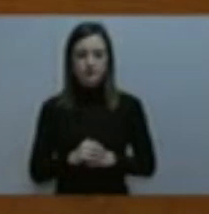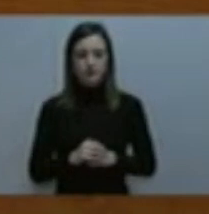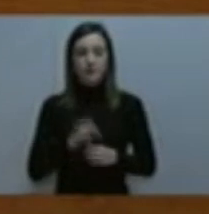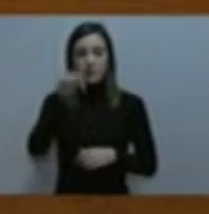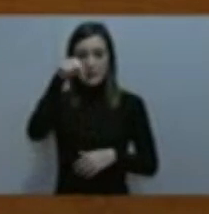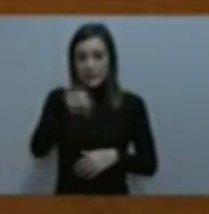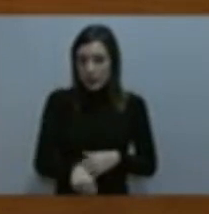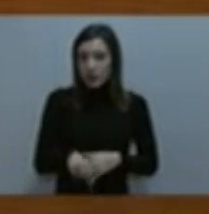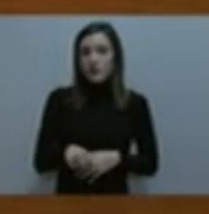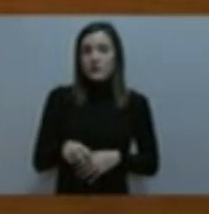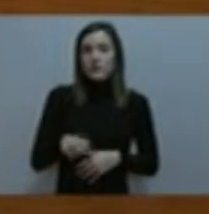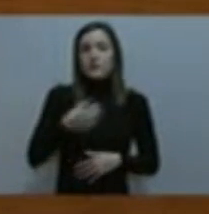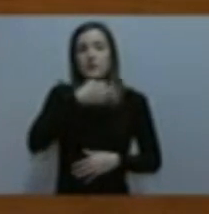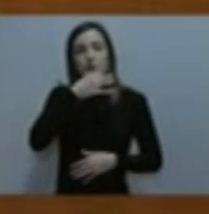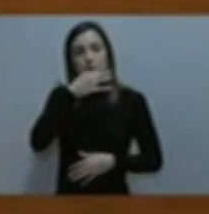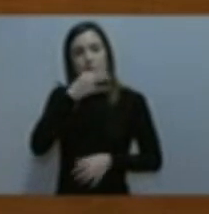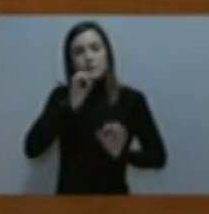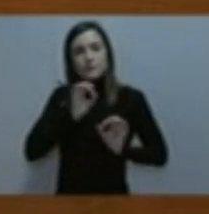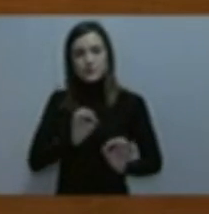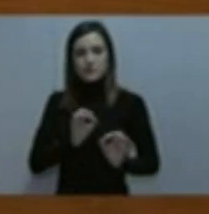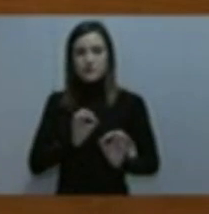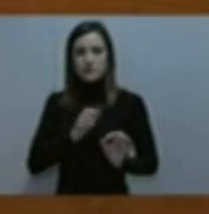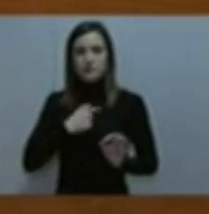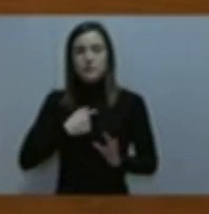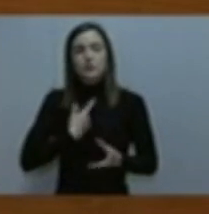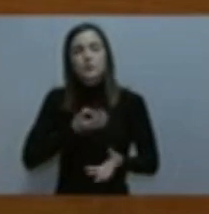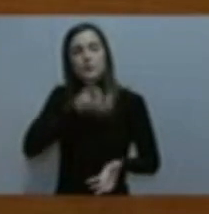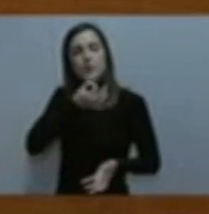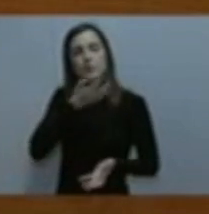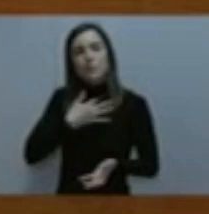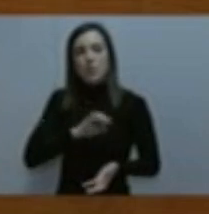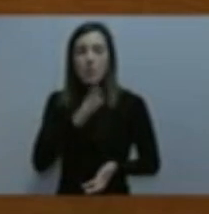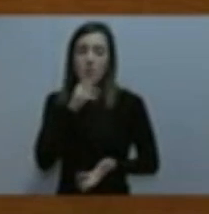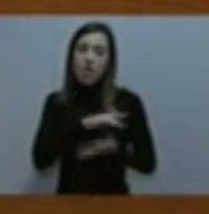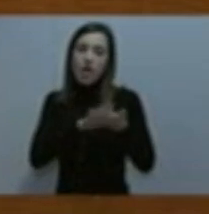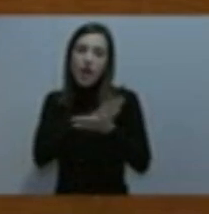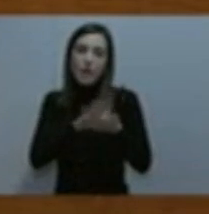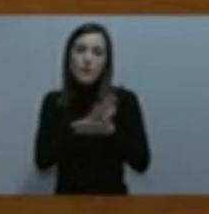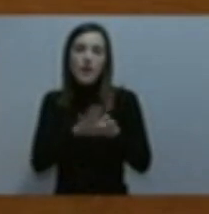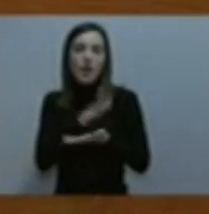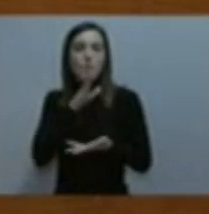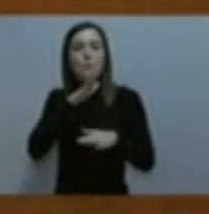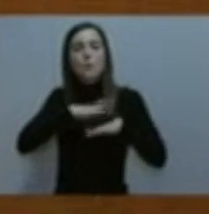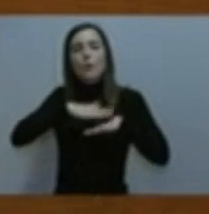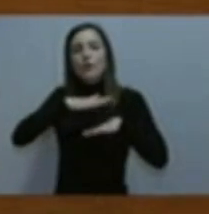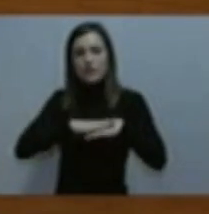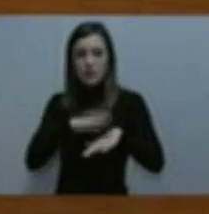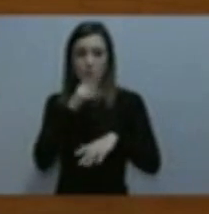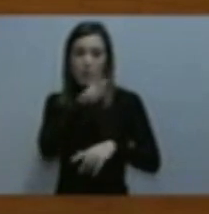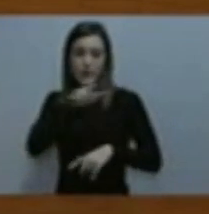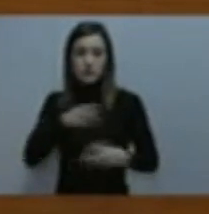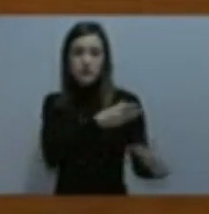Hoy podría utilizar esta intervención para hablar de por qué, como mucha gente advirtió en su momento,